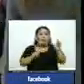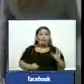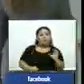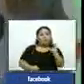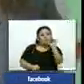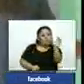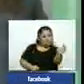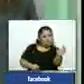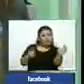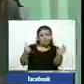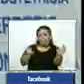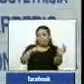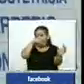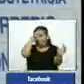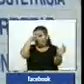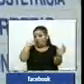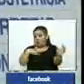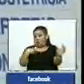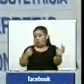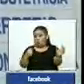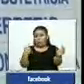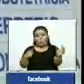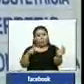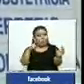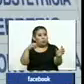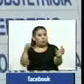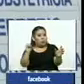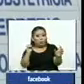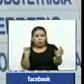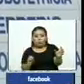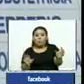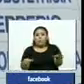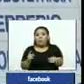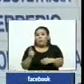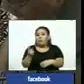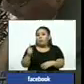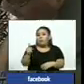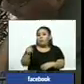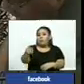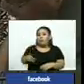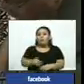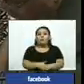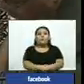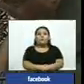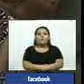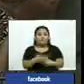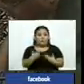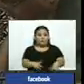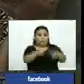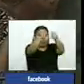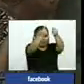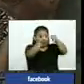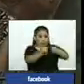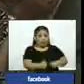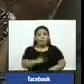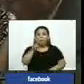empleados de salud está incluido al 100% en las estimaciones del próximo año. Estaba presupuestado